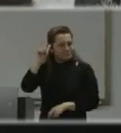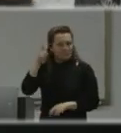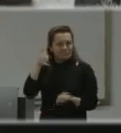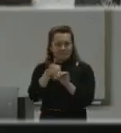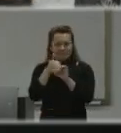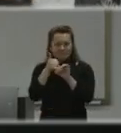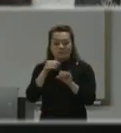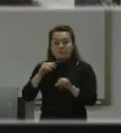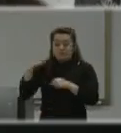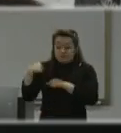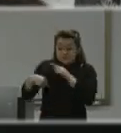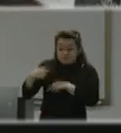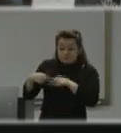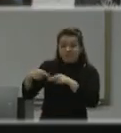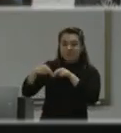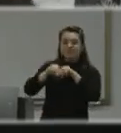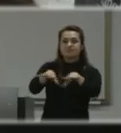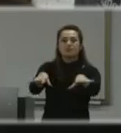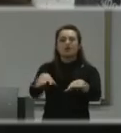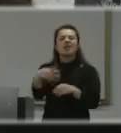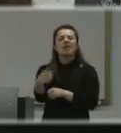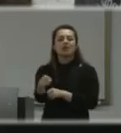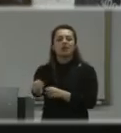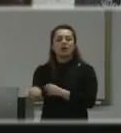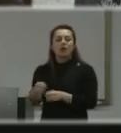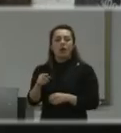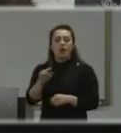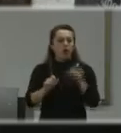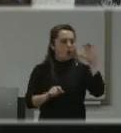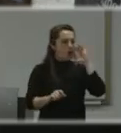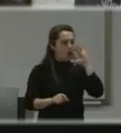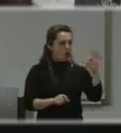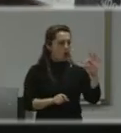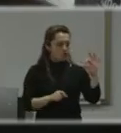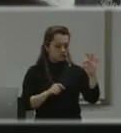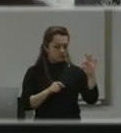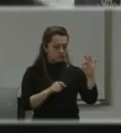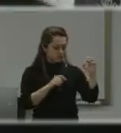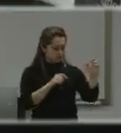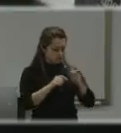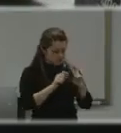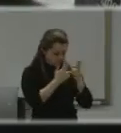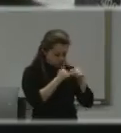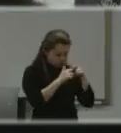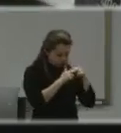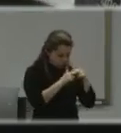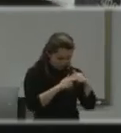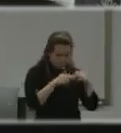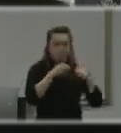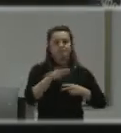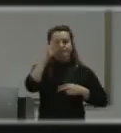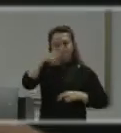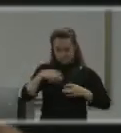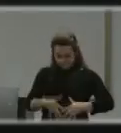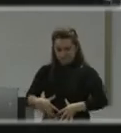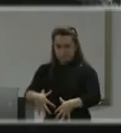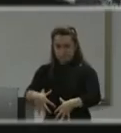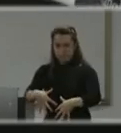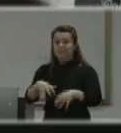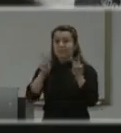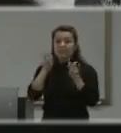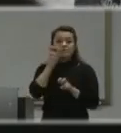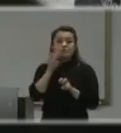el tema de la reproducción, como poder, digamos, tener otro ser humano a cargo. Uh-huh. Pero el tema de la sexualidad, yo pienso que podríamos ampliarlo